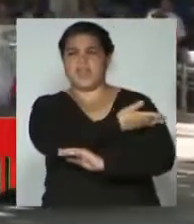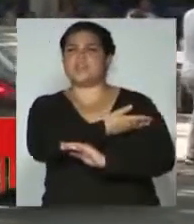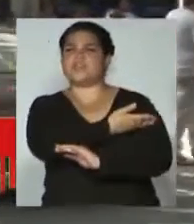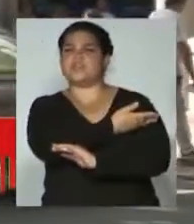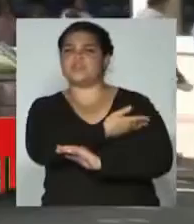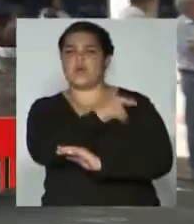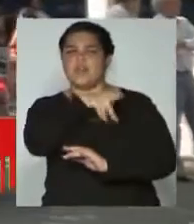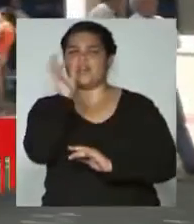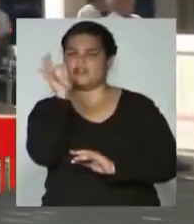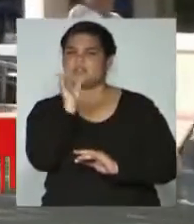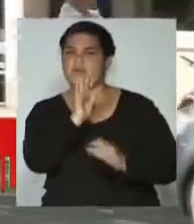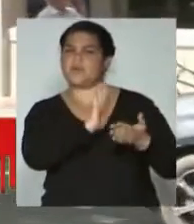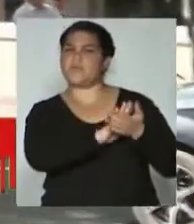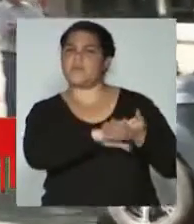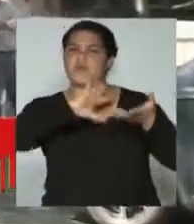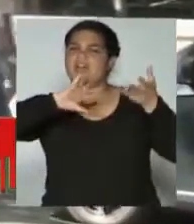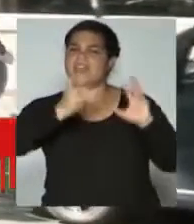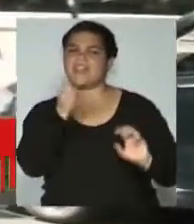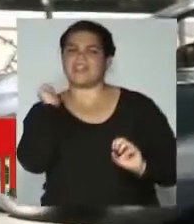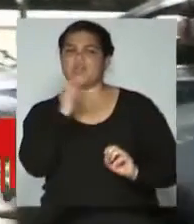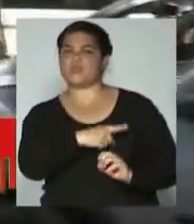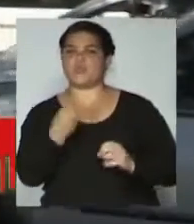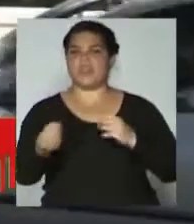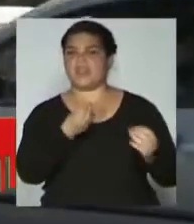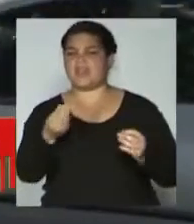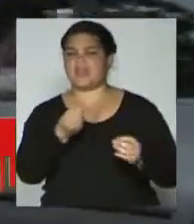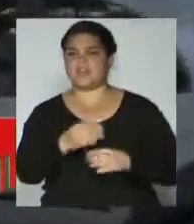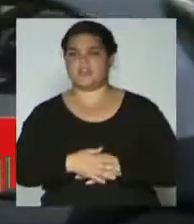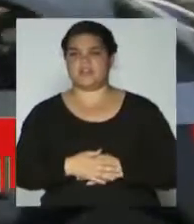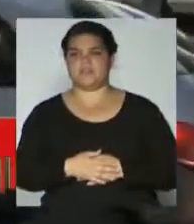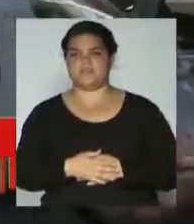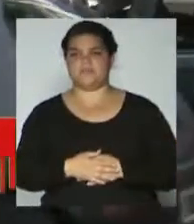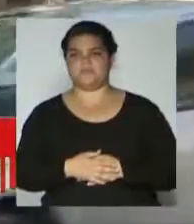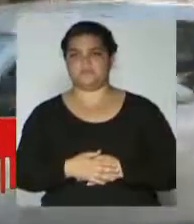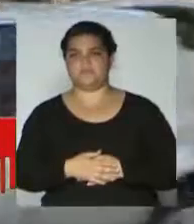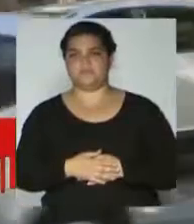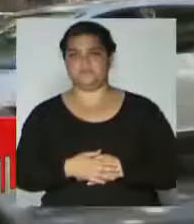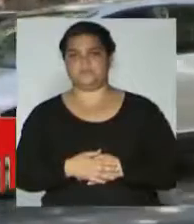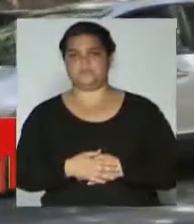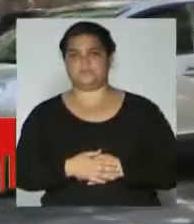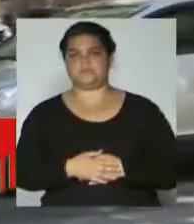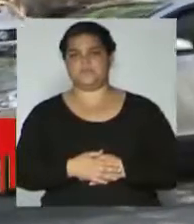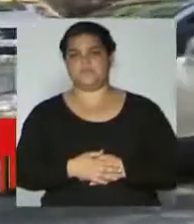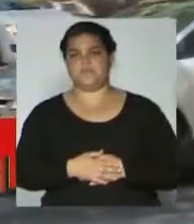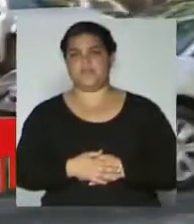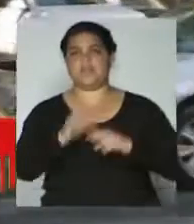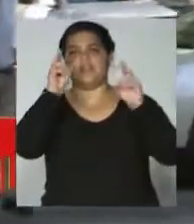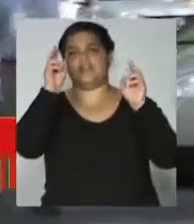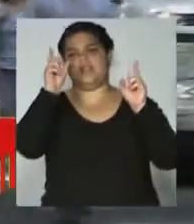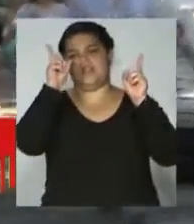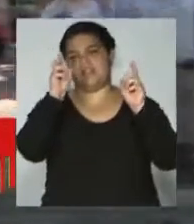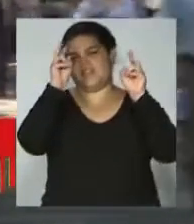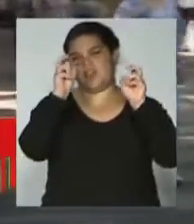pensado una estrategia muy importante en todo lo que es políticas impositivas